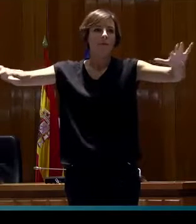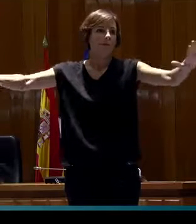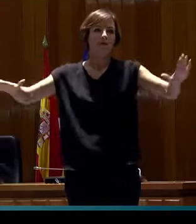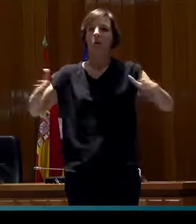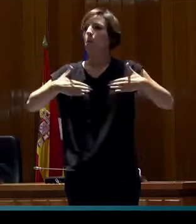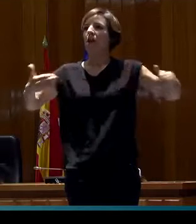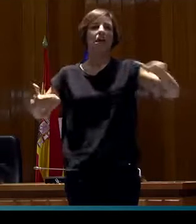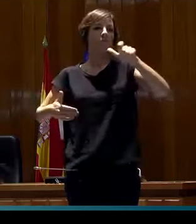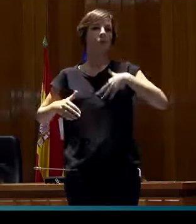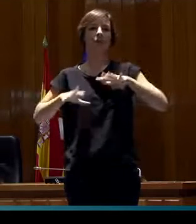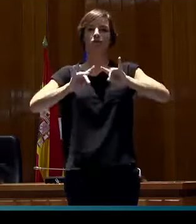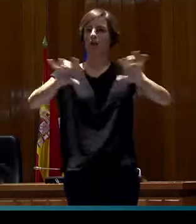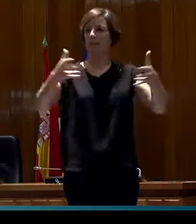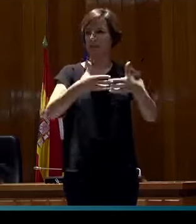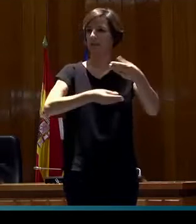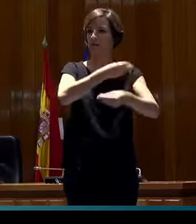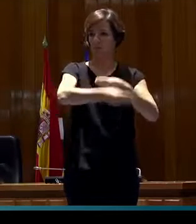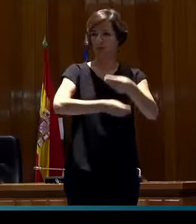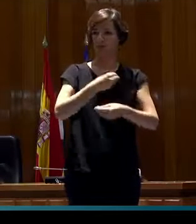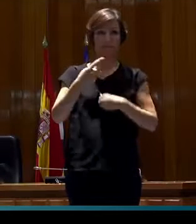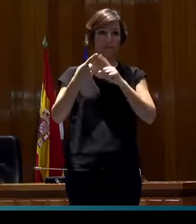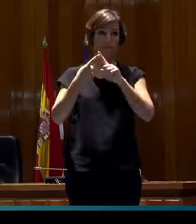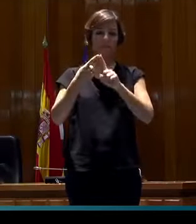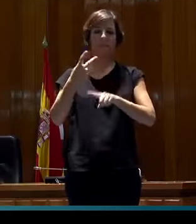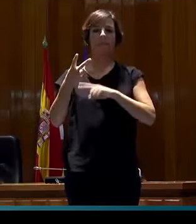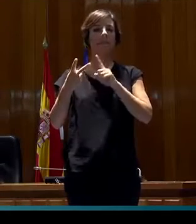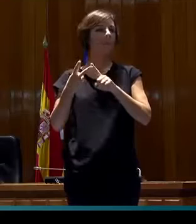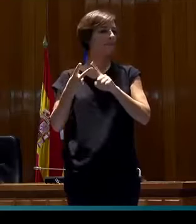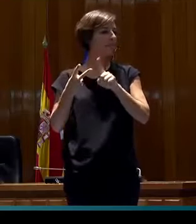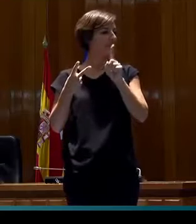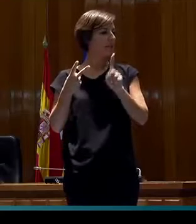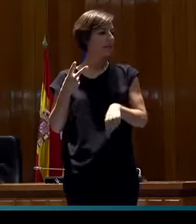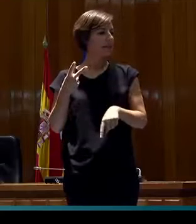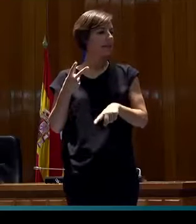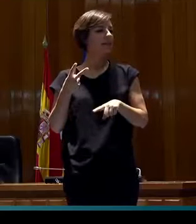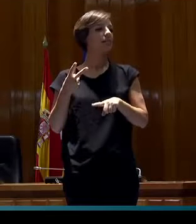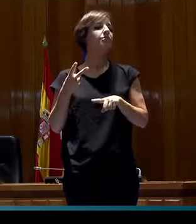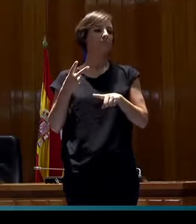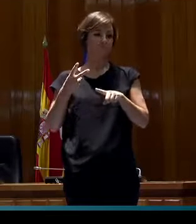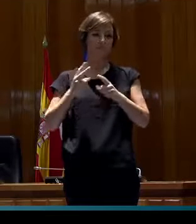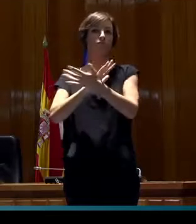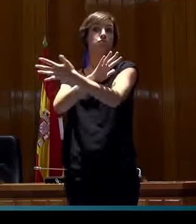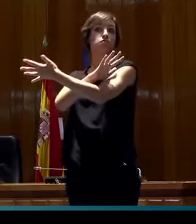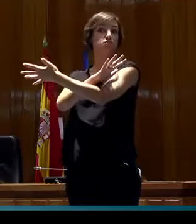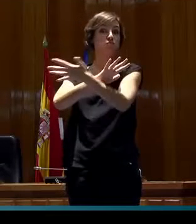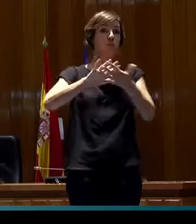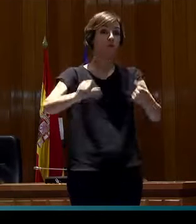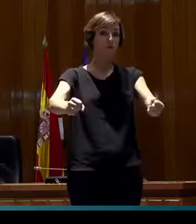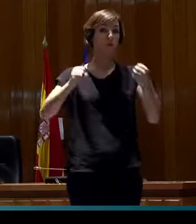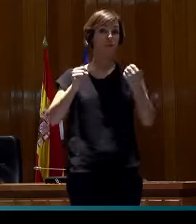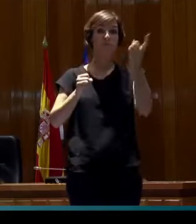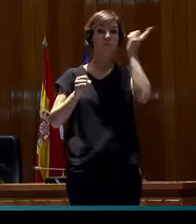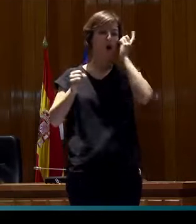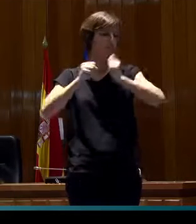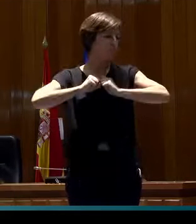cualquier persona. Por otro lado, la penetración tan fuerte y tan rápida de las comunicaciones